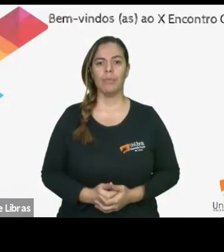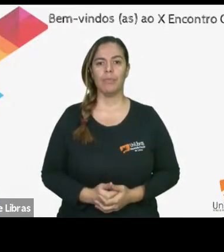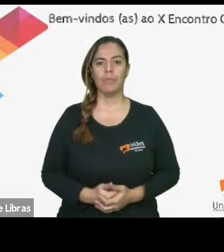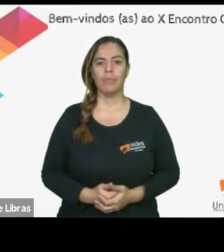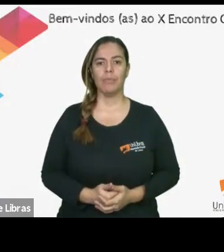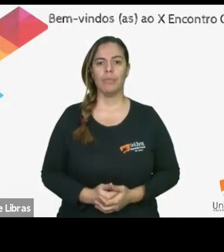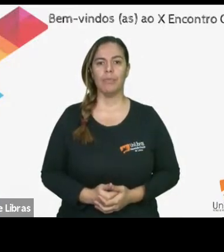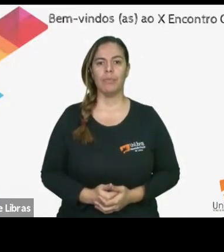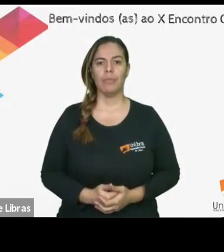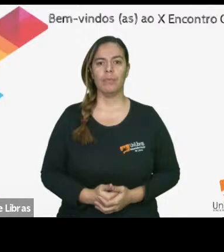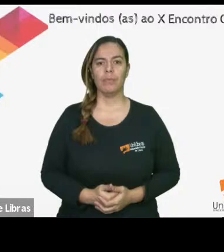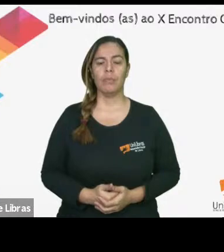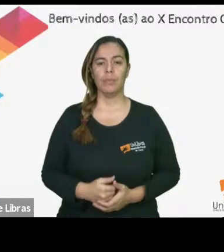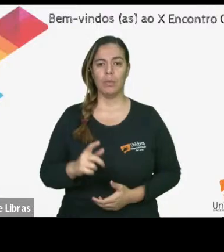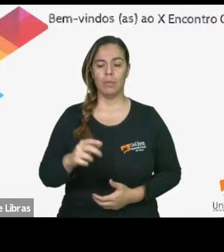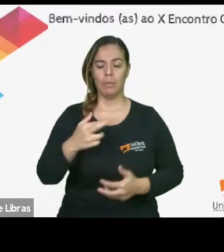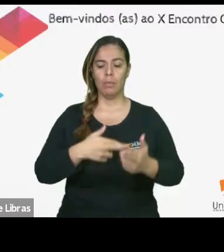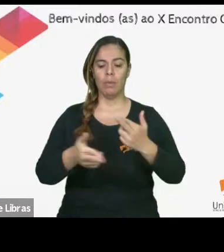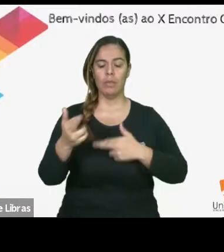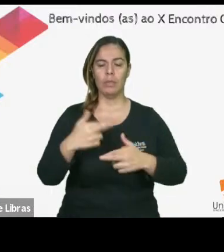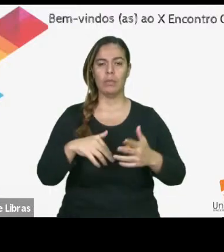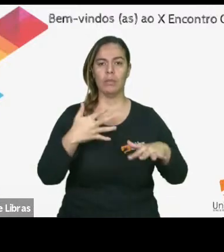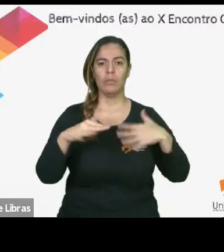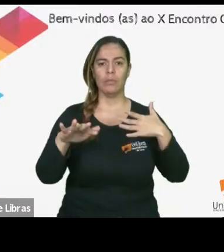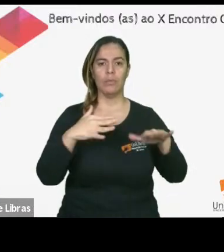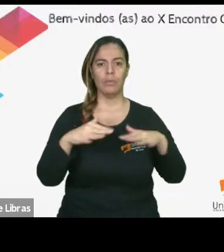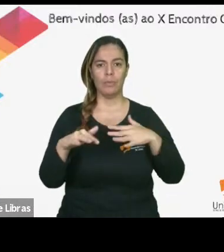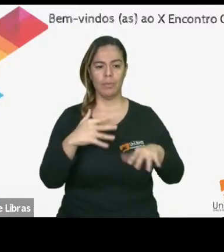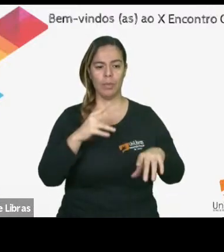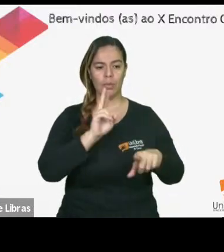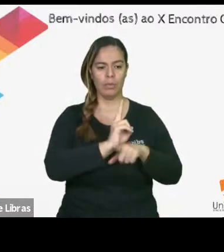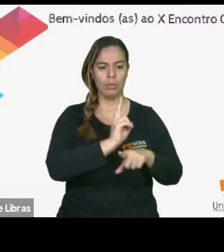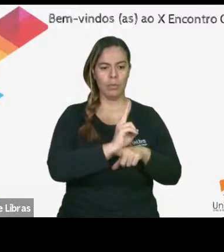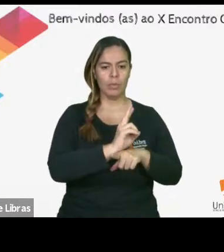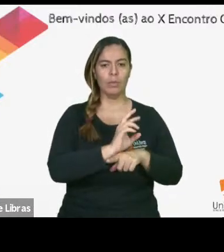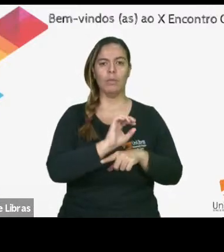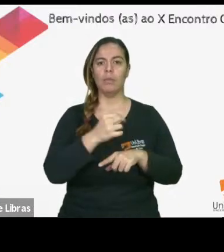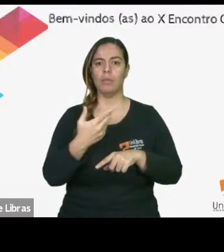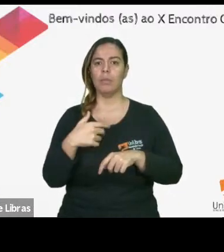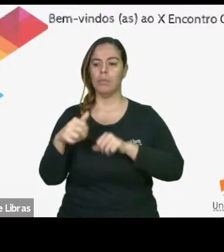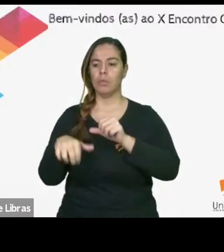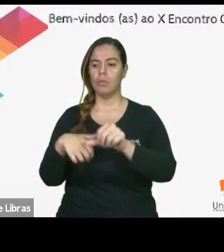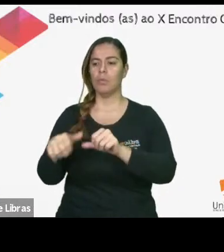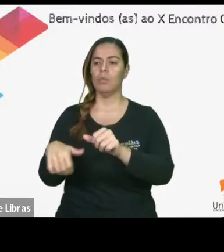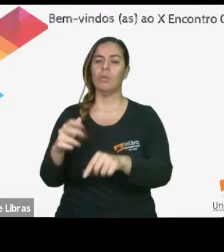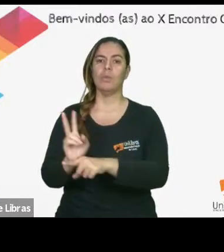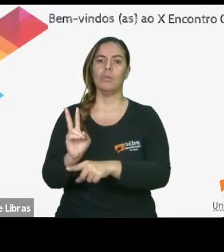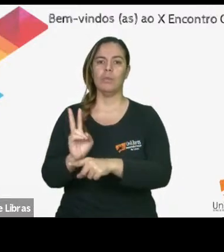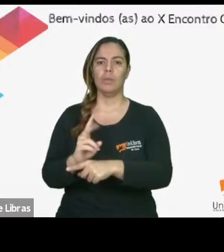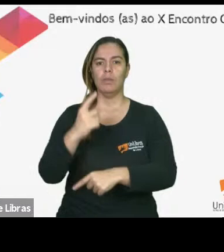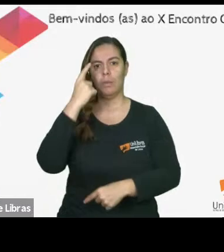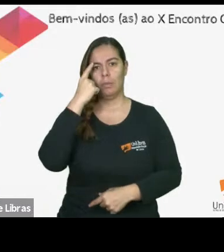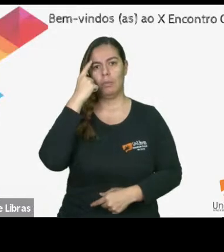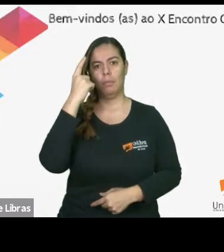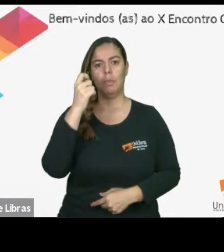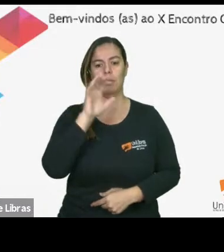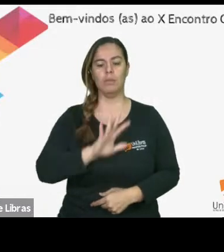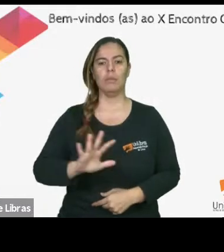Entonces, es la relación de movimiento lo que se conserva y es lo que se desplaza en el medio. Piénsese en un